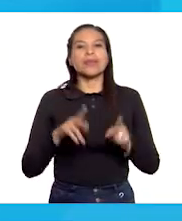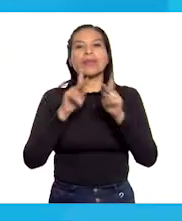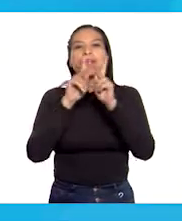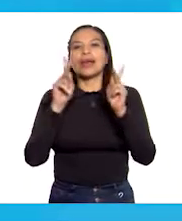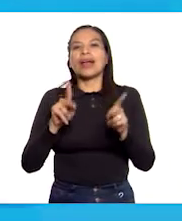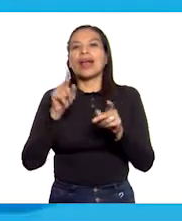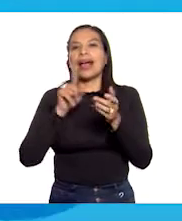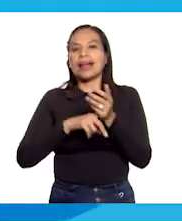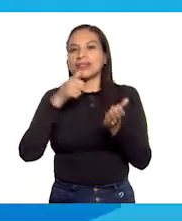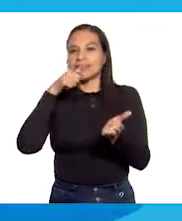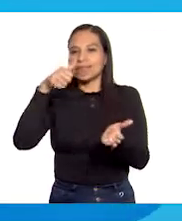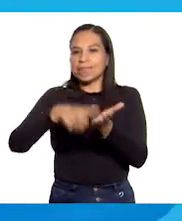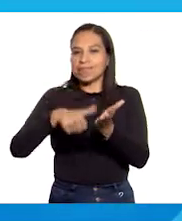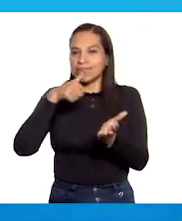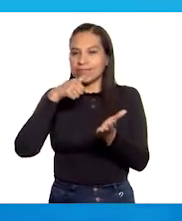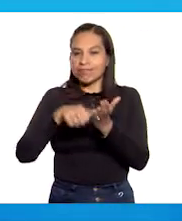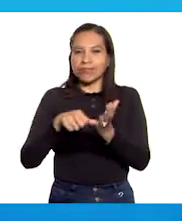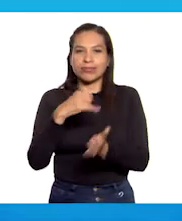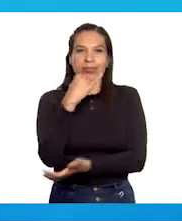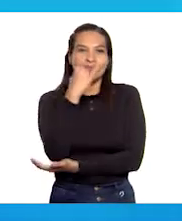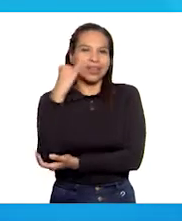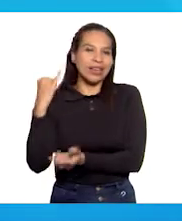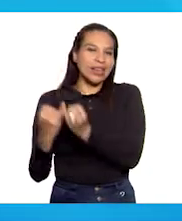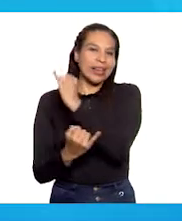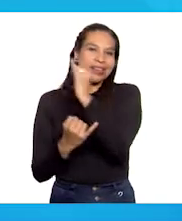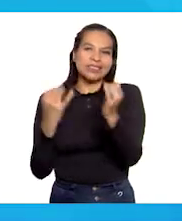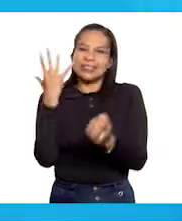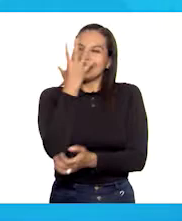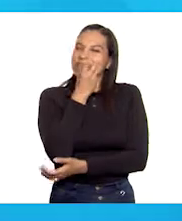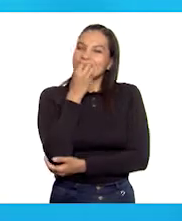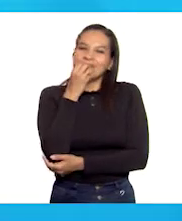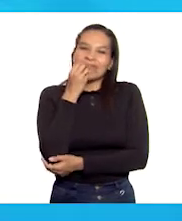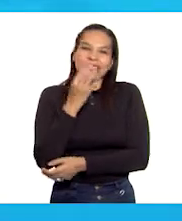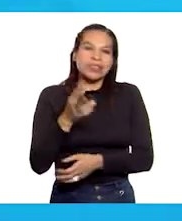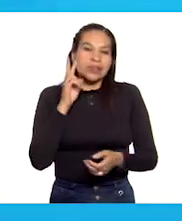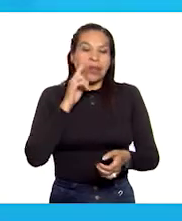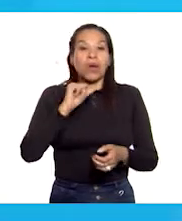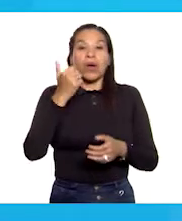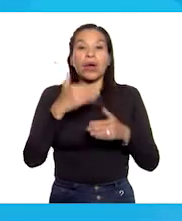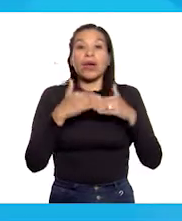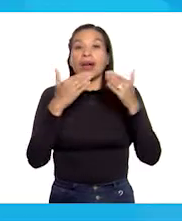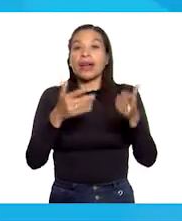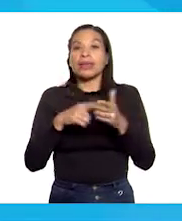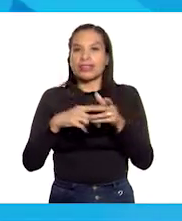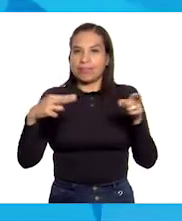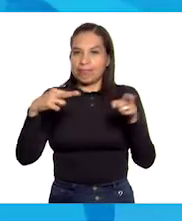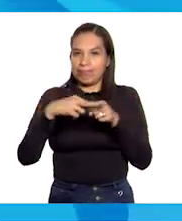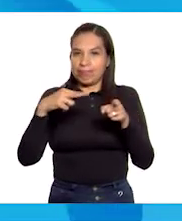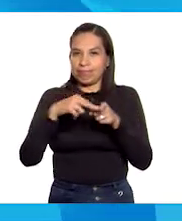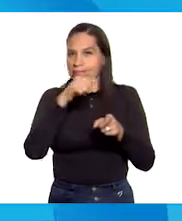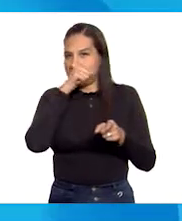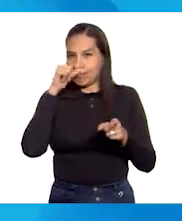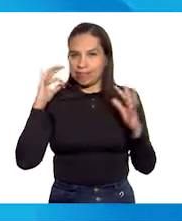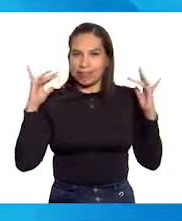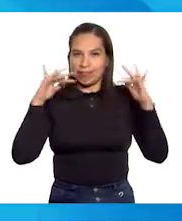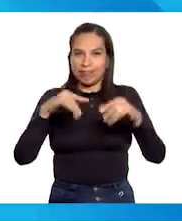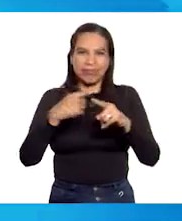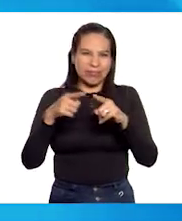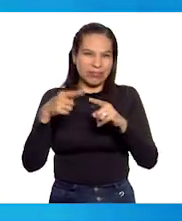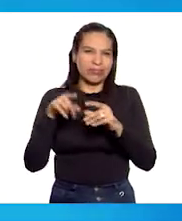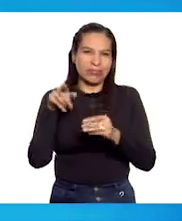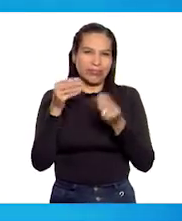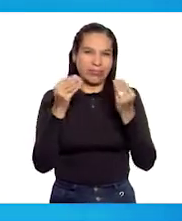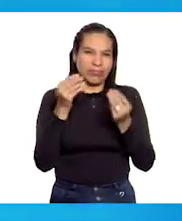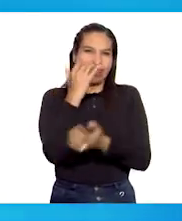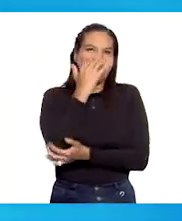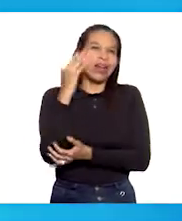de Correos. Y los jardines, qué padres están. Sí, mira, del otro lado está la Alameda, donde hay muchos árboles.